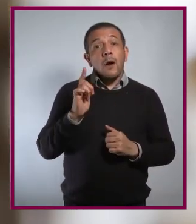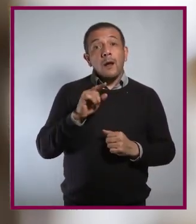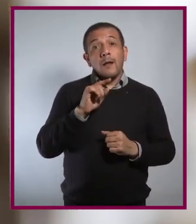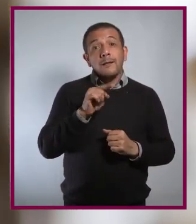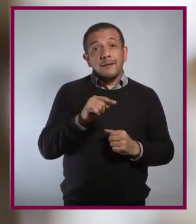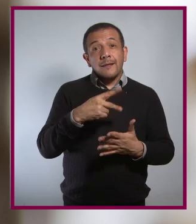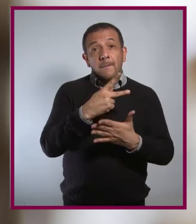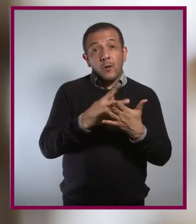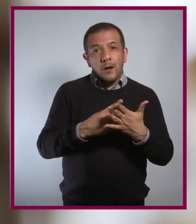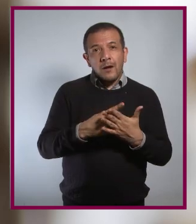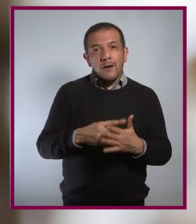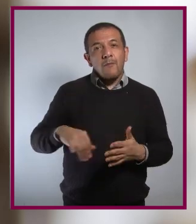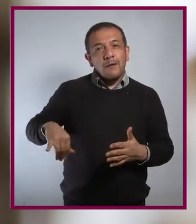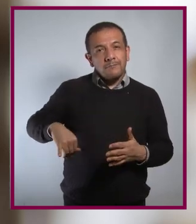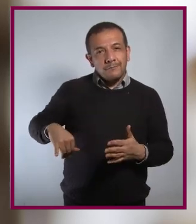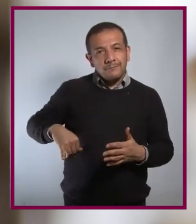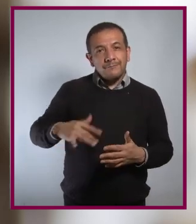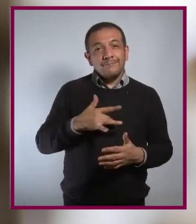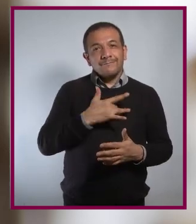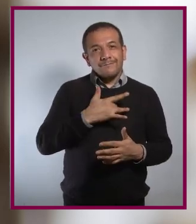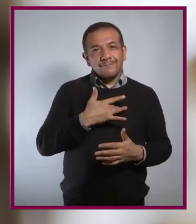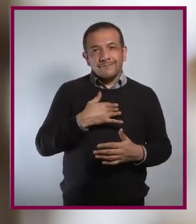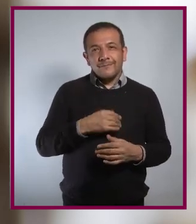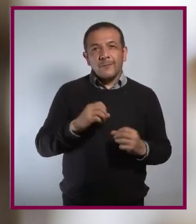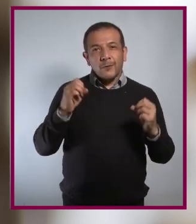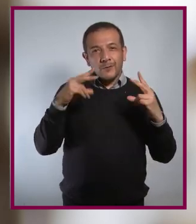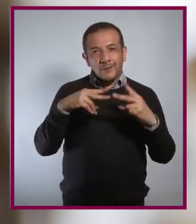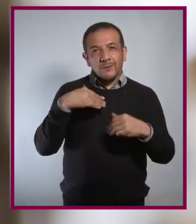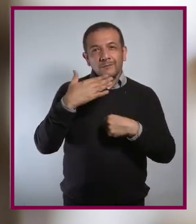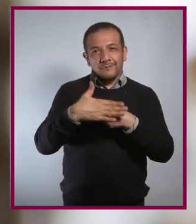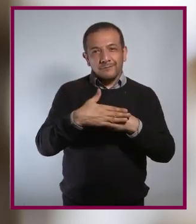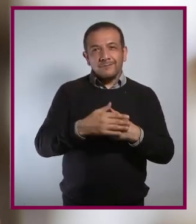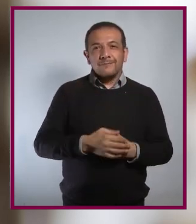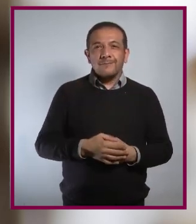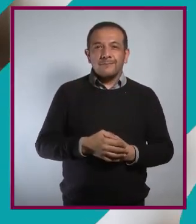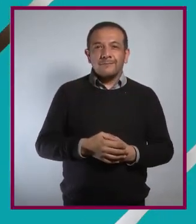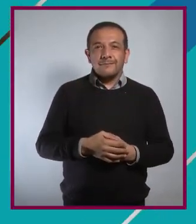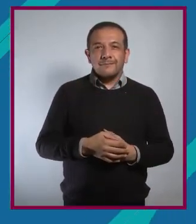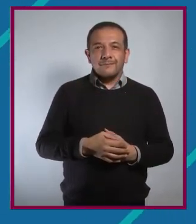Espero que este programa les haya resultado interesante. Hasta la próxima.